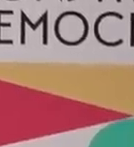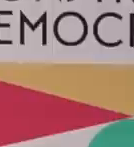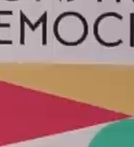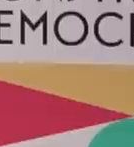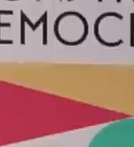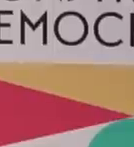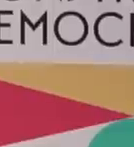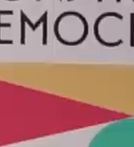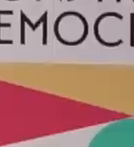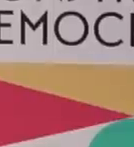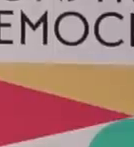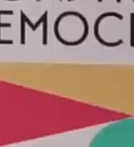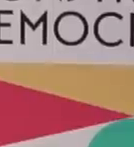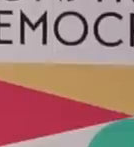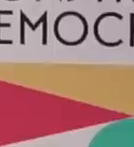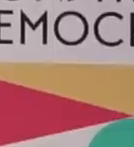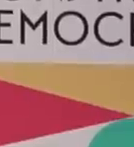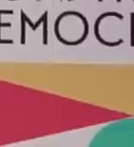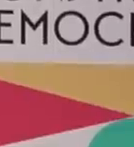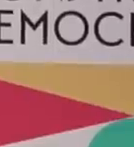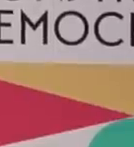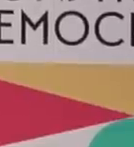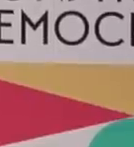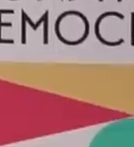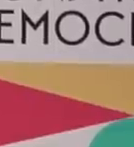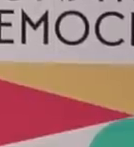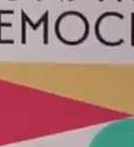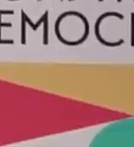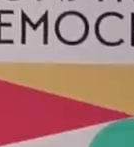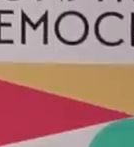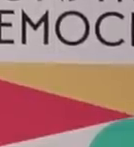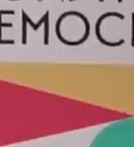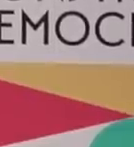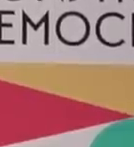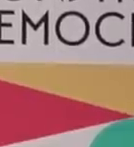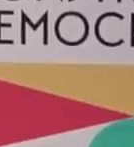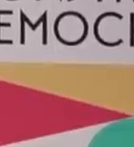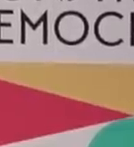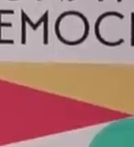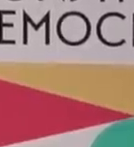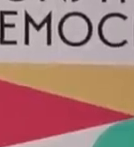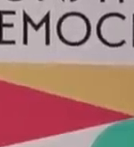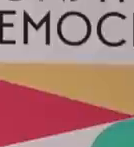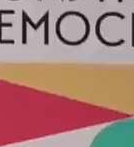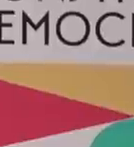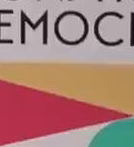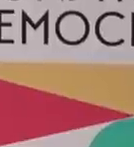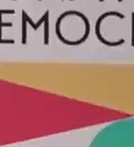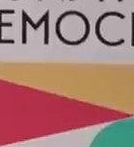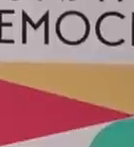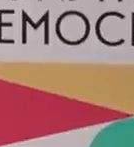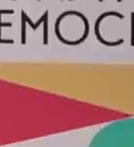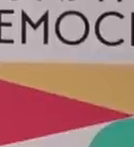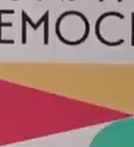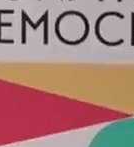preguntas y también con muchísimas ganas, las que da saber que no estamos solas y que cuando estamos juntas